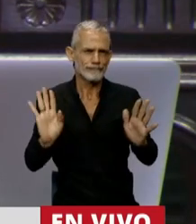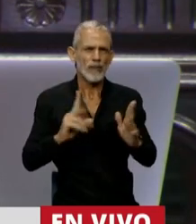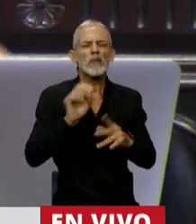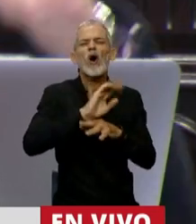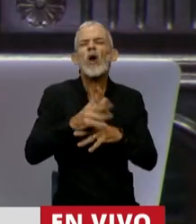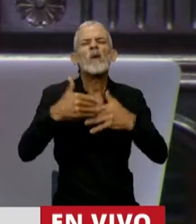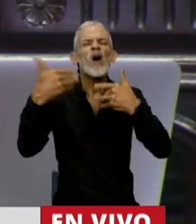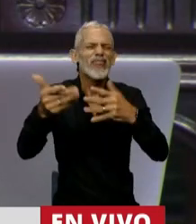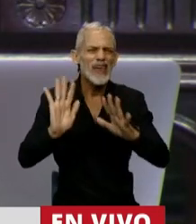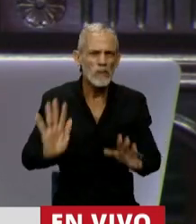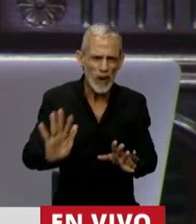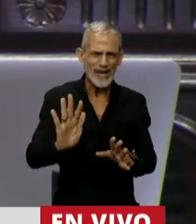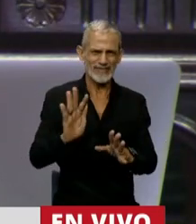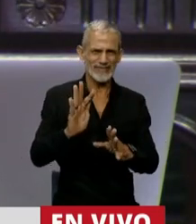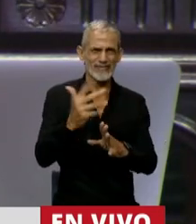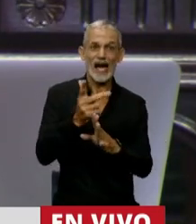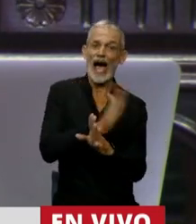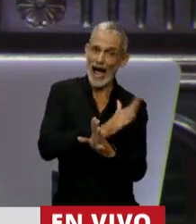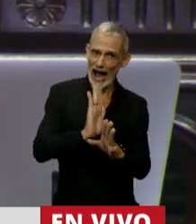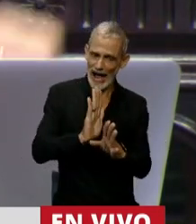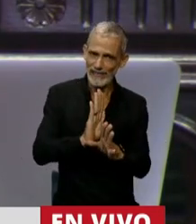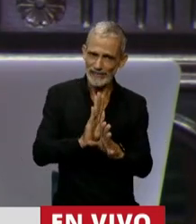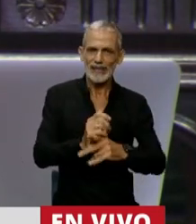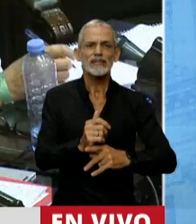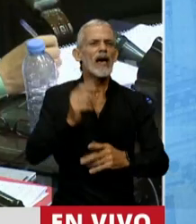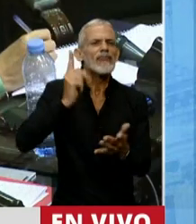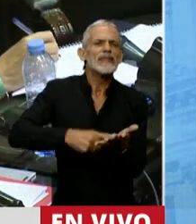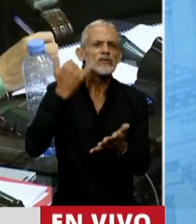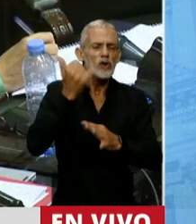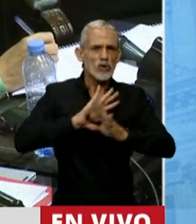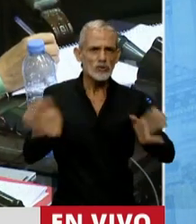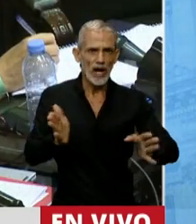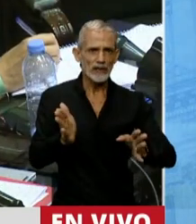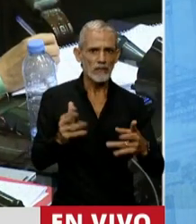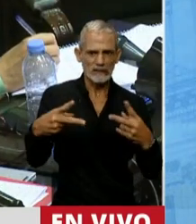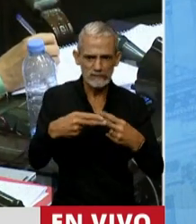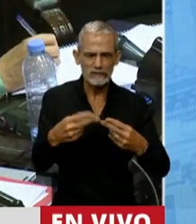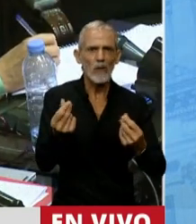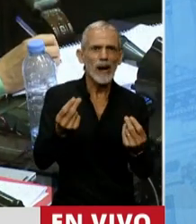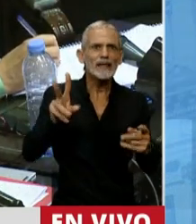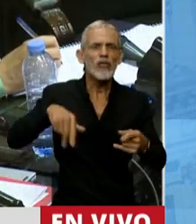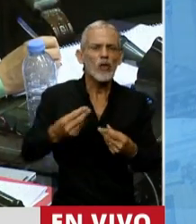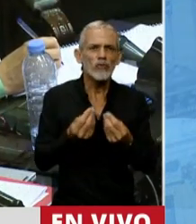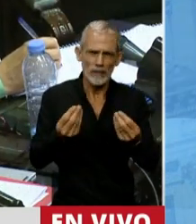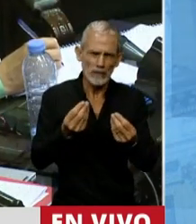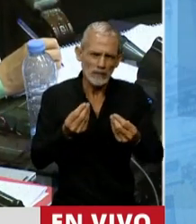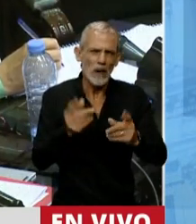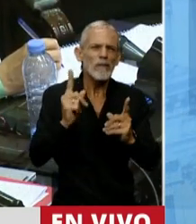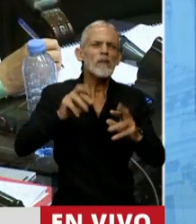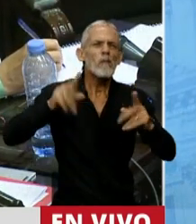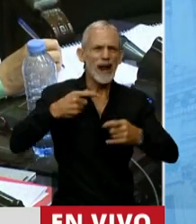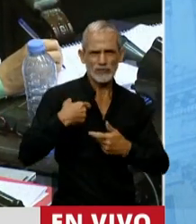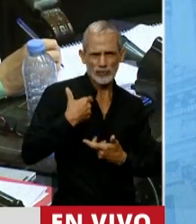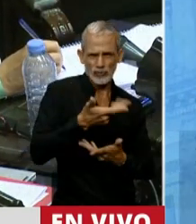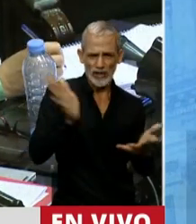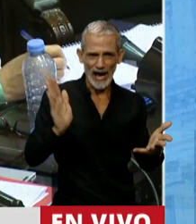fue 3 o 4 meses después de asumir. Ya había una decisión política que ahora se refrenda con esto. porque el